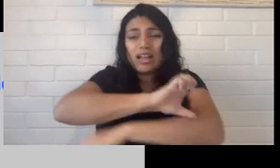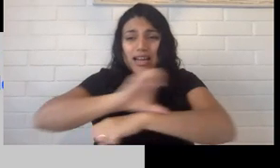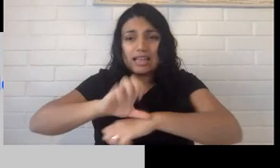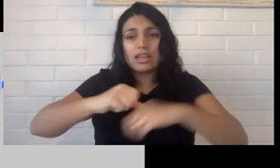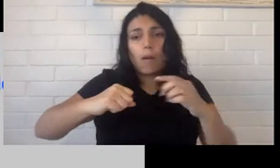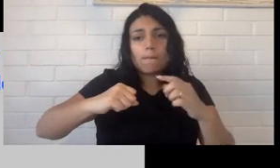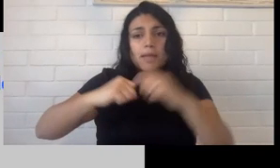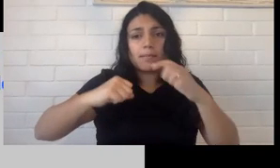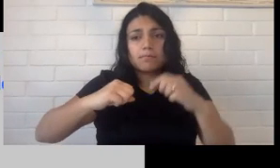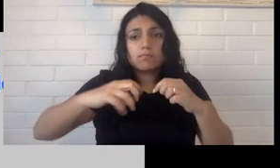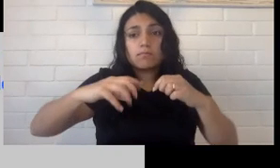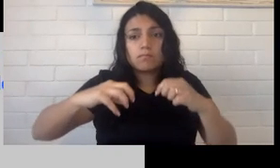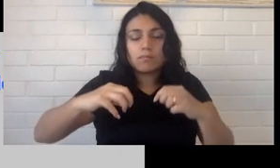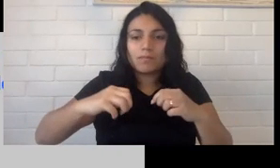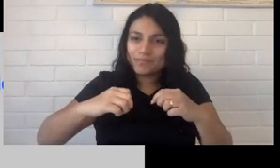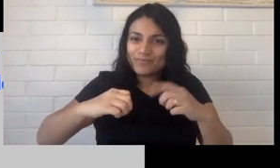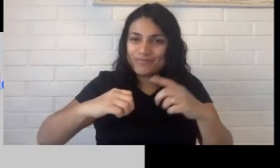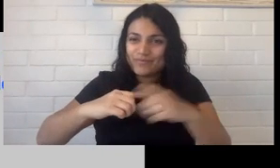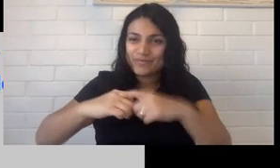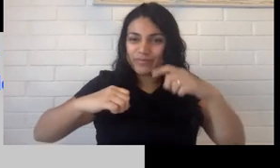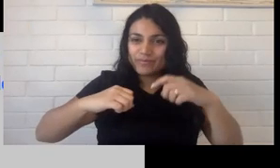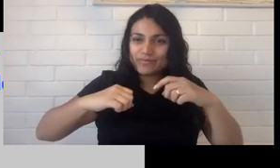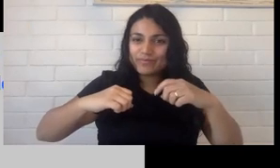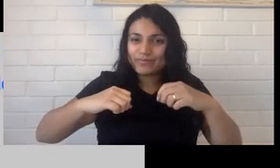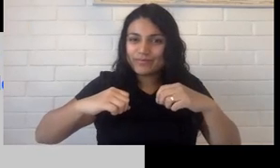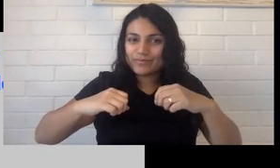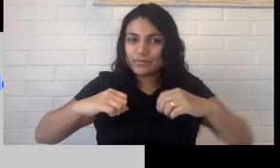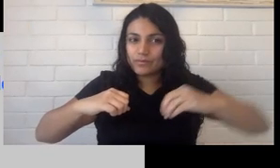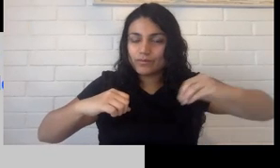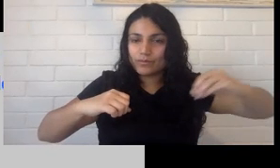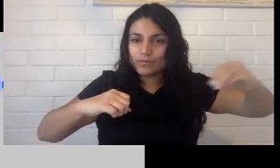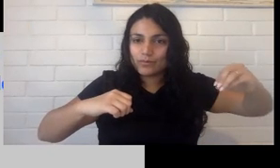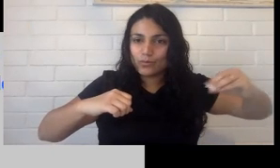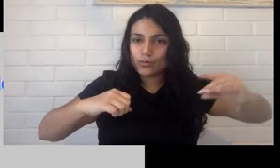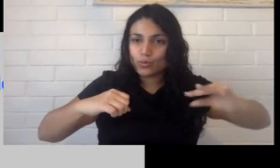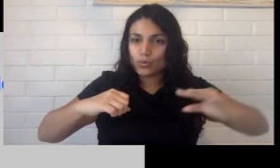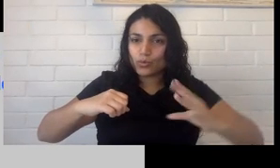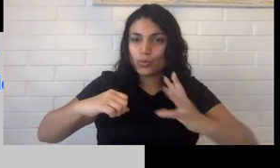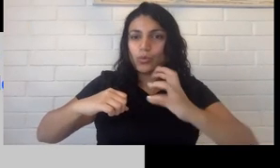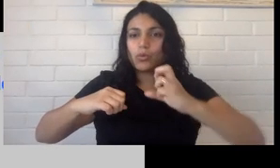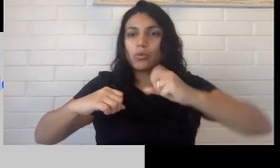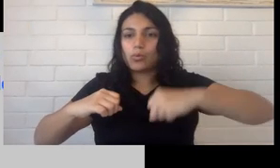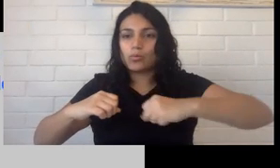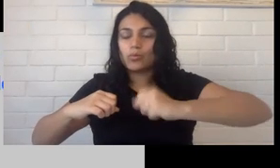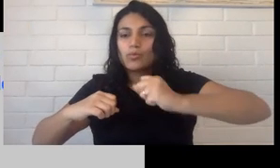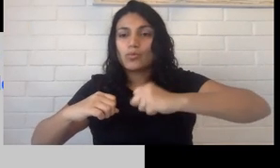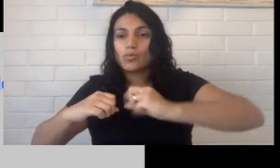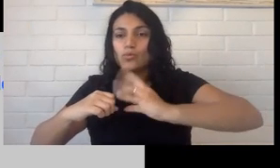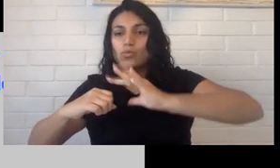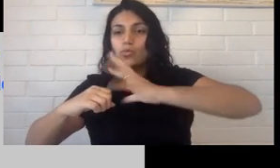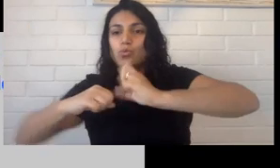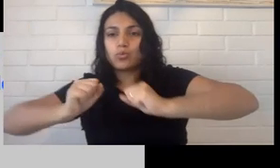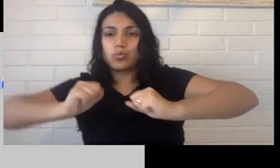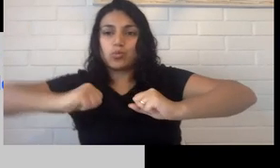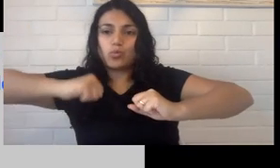que actúa sobre una neurona presináptica y finalmente, luego que se ha producido la transmisión